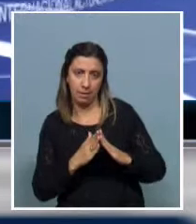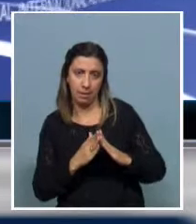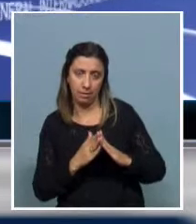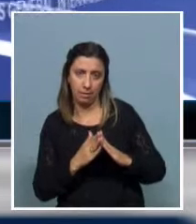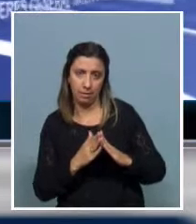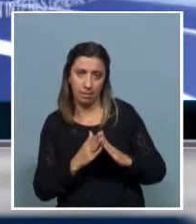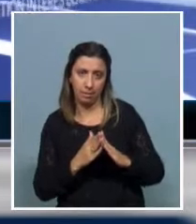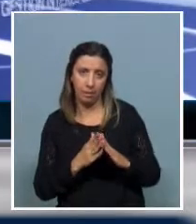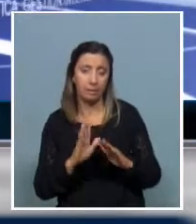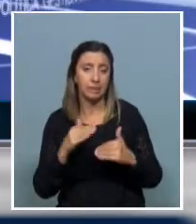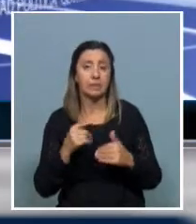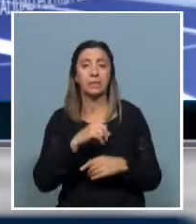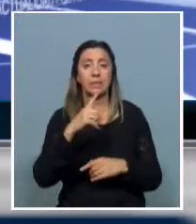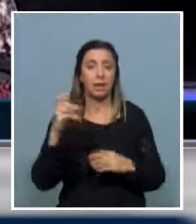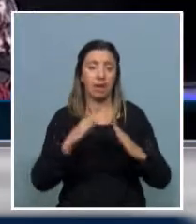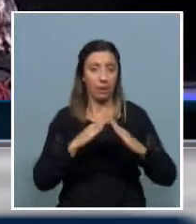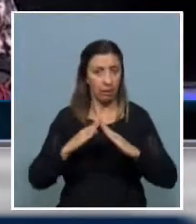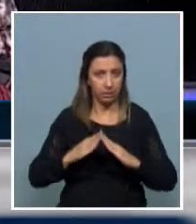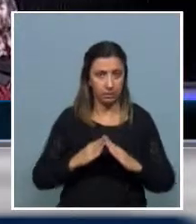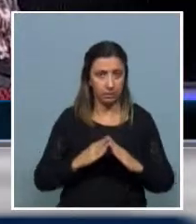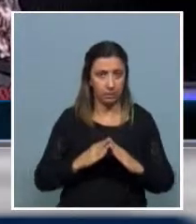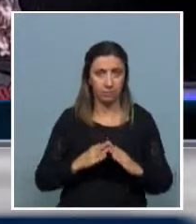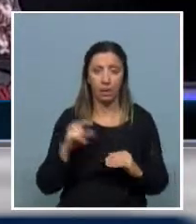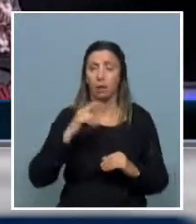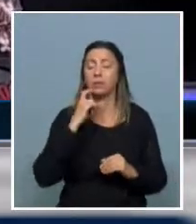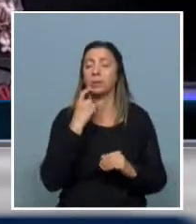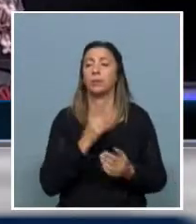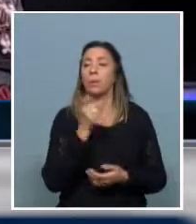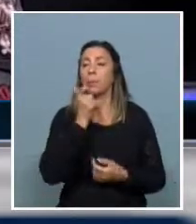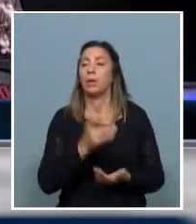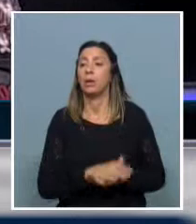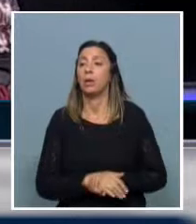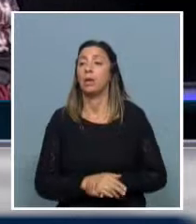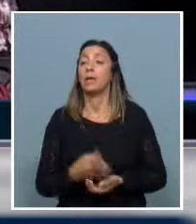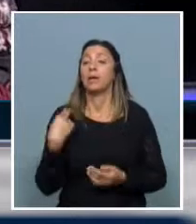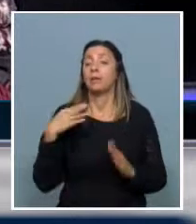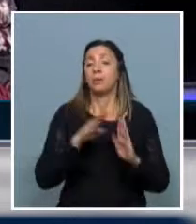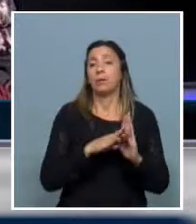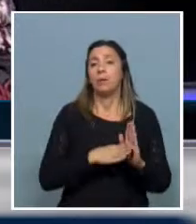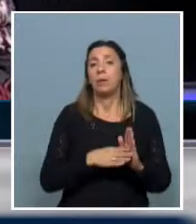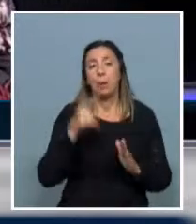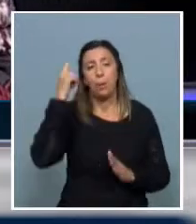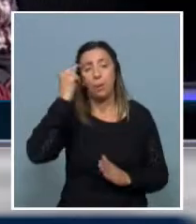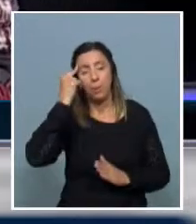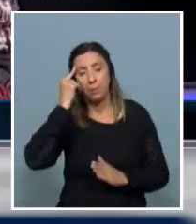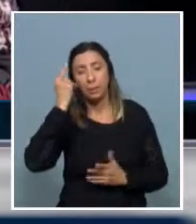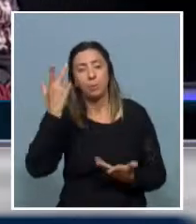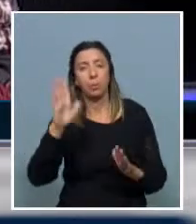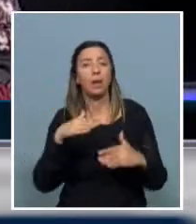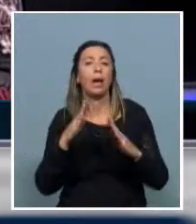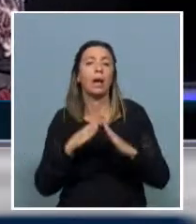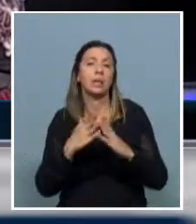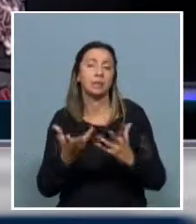preadjudicados para preadjudicar 100 viviendas de San Luis, por ejemplo. Ese jefe de programa decía, considero que están en condiciones de